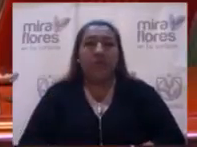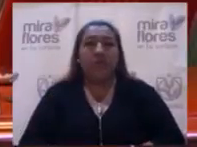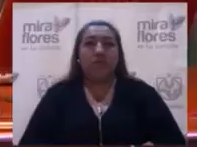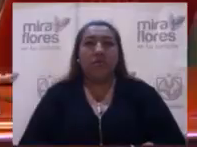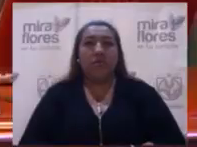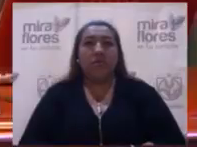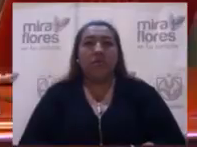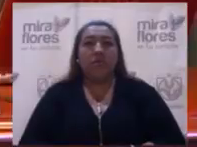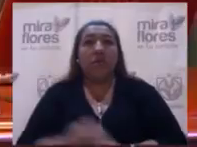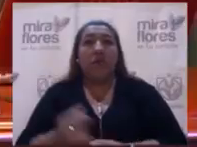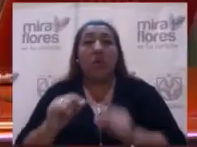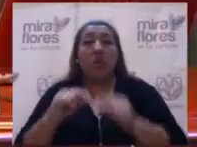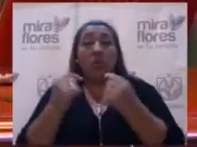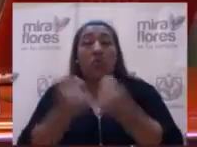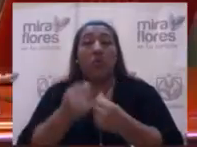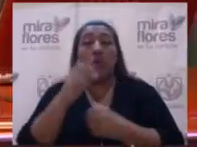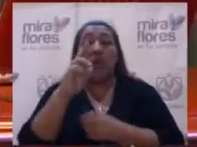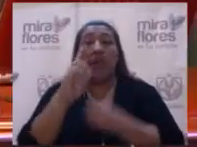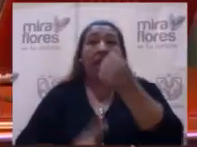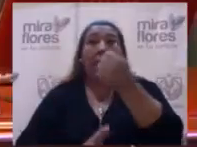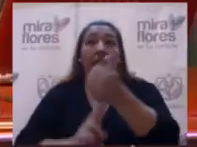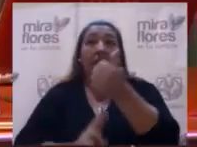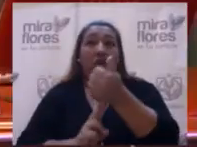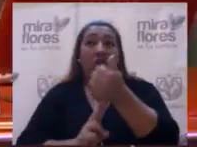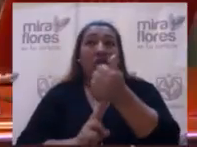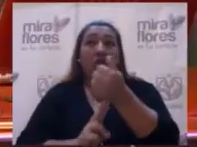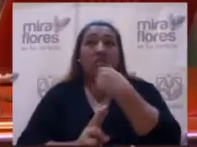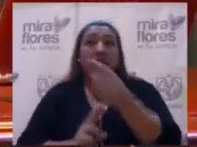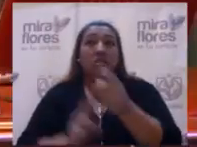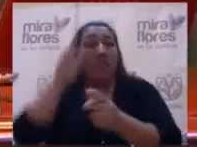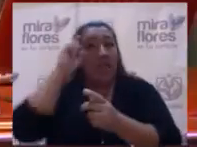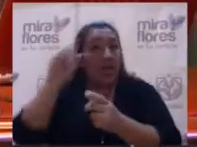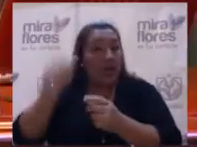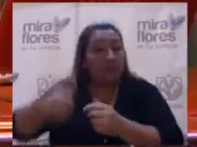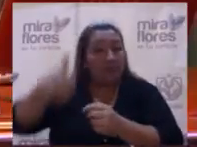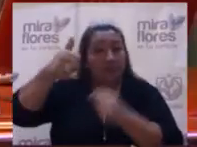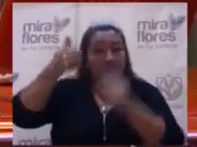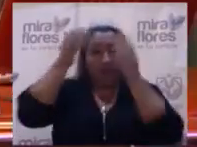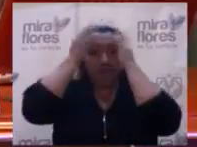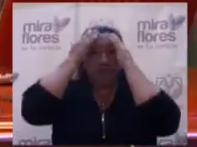Recuerdo que había un grupo de regidores que quería la cabeza de la